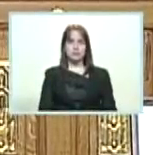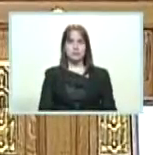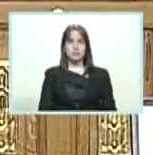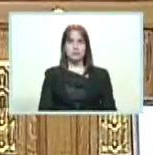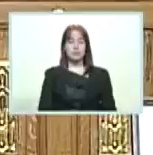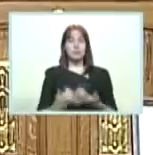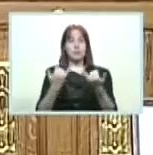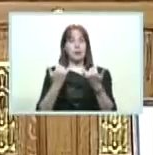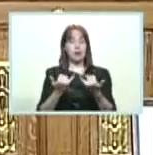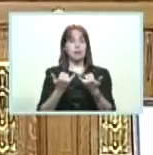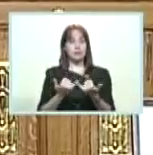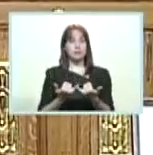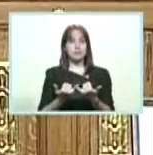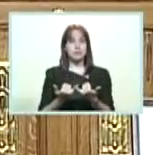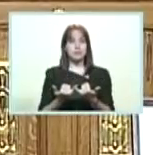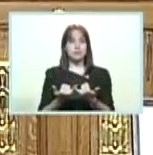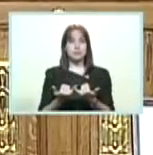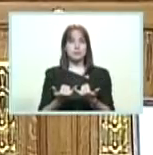Así que